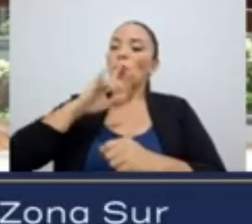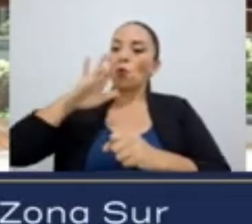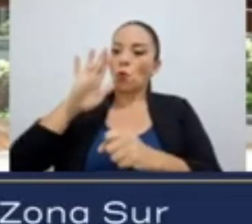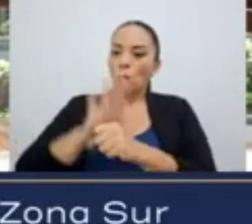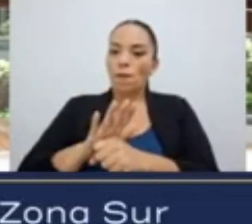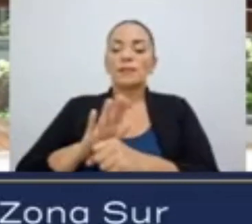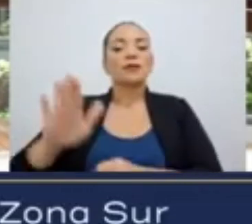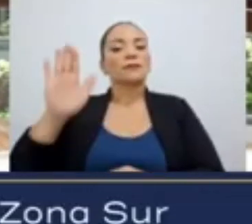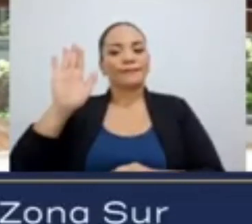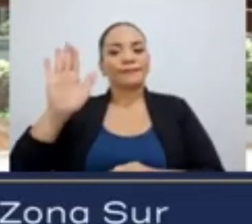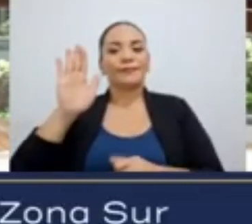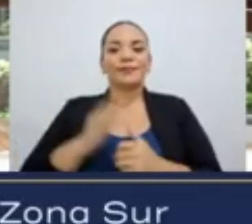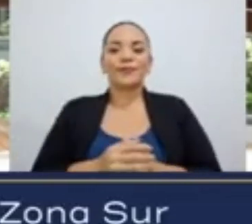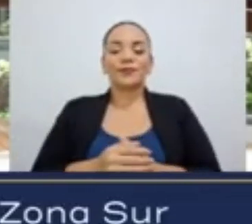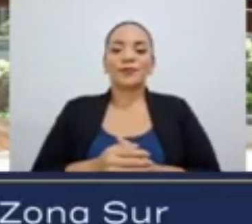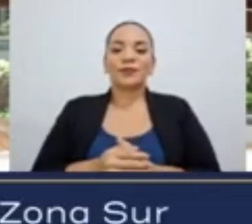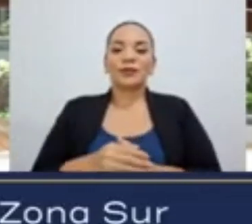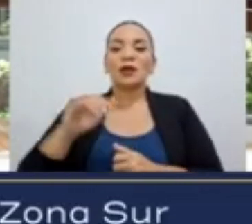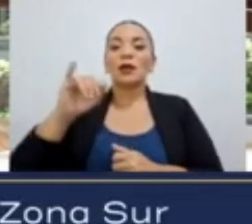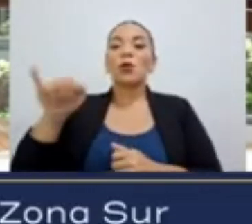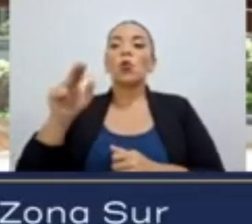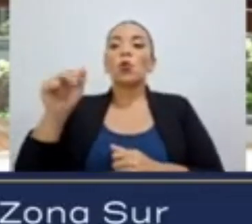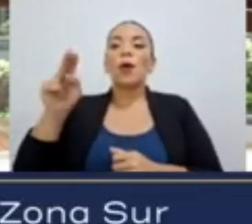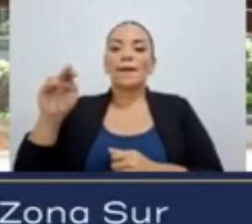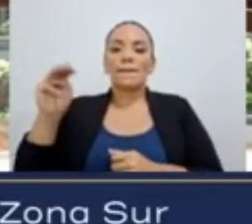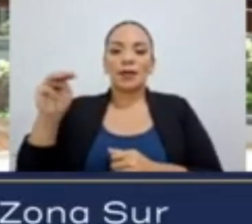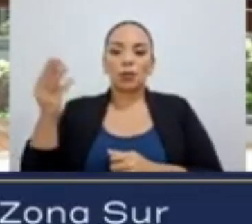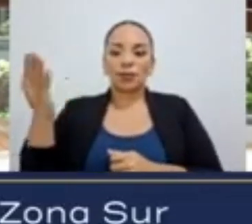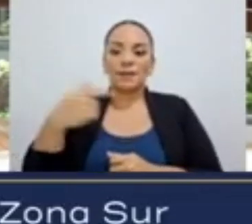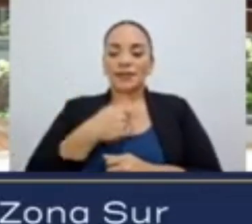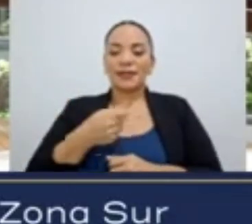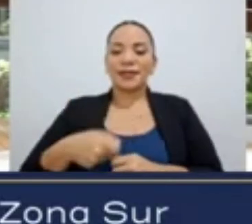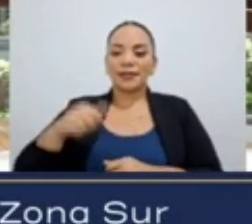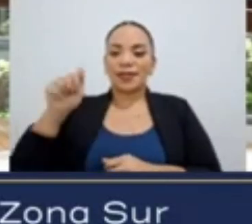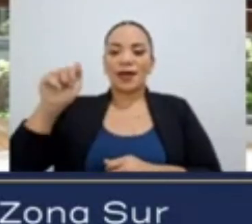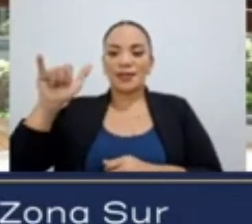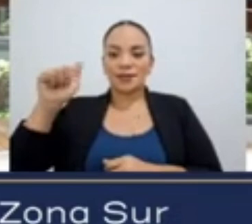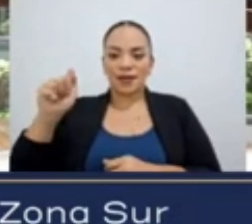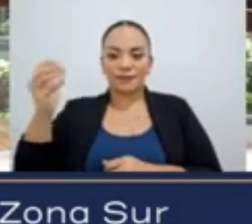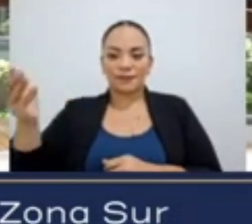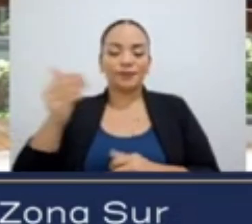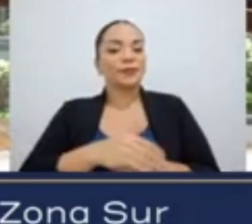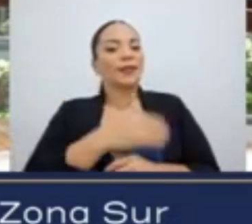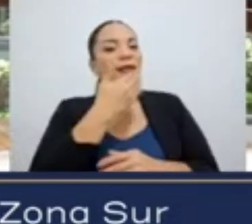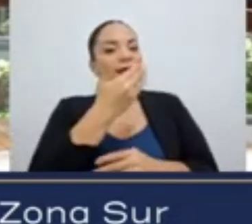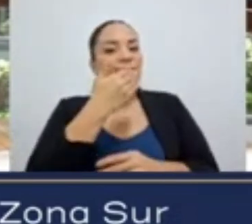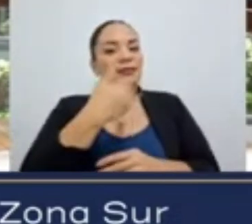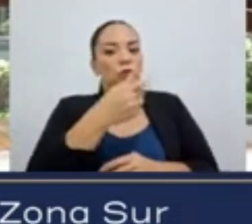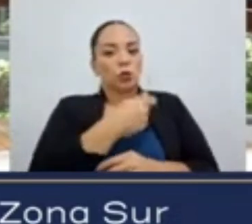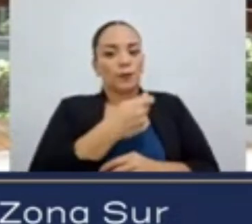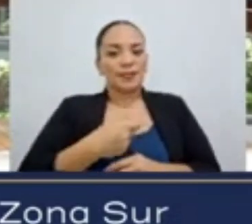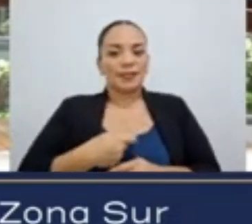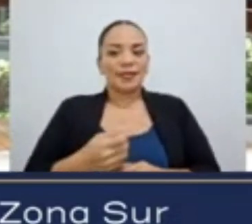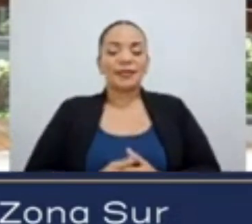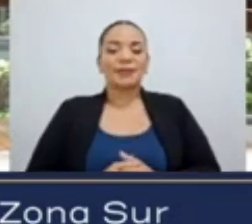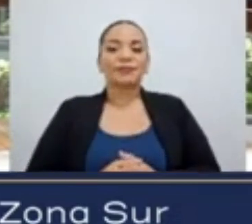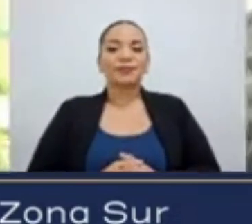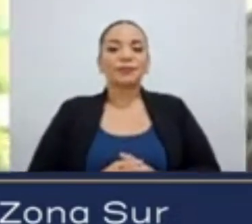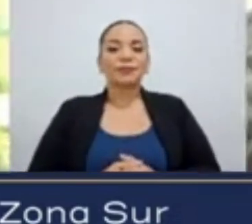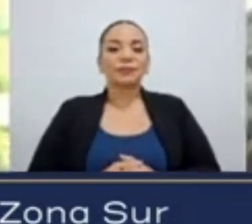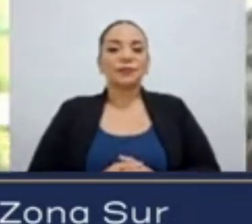promete. Adelante, don Juan Manuel Quesada, presidente ejecutivo de AIA. Muchas gracias, señor presidente. Yo solamente